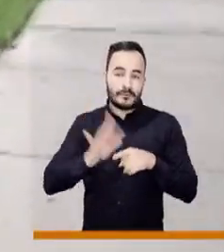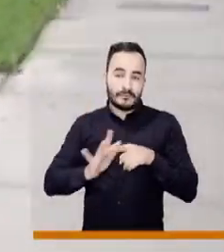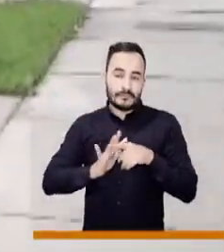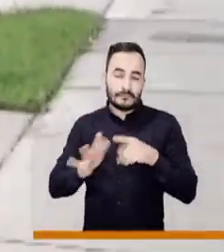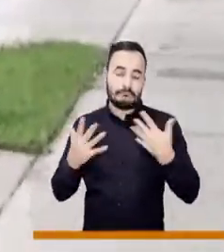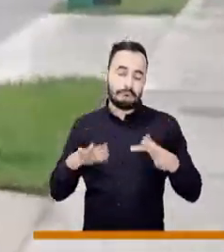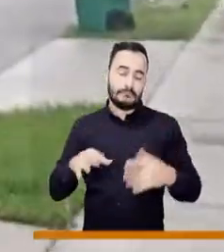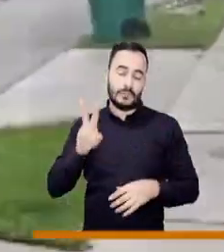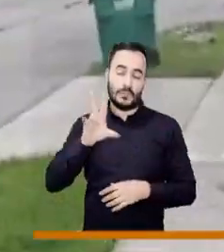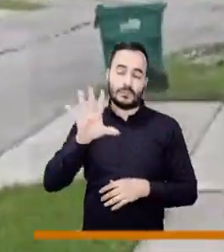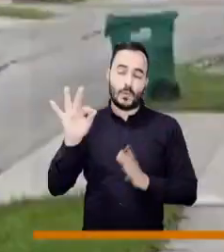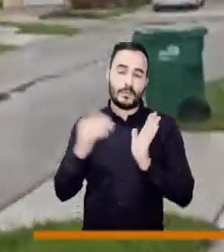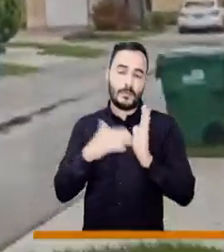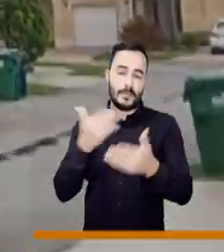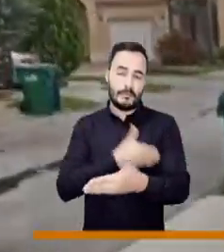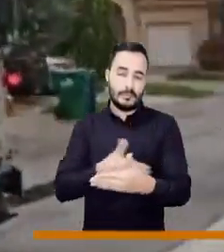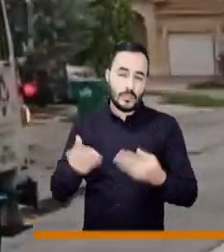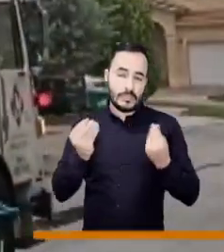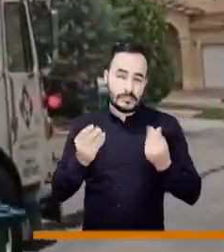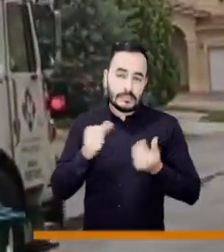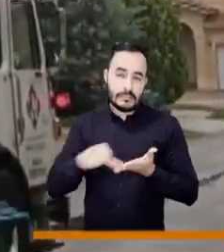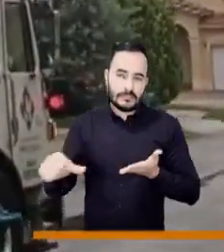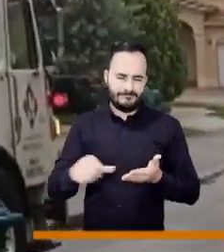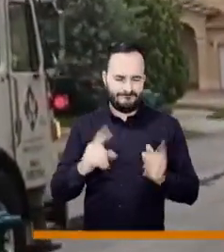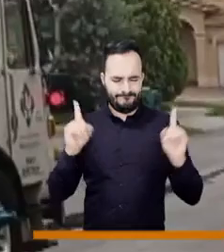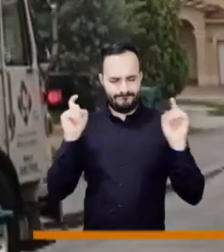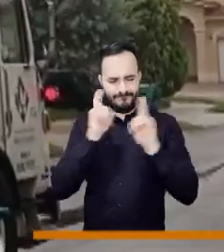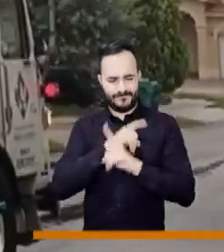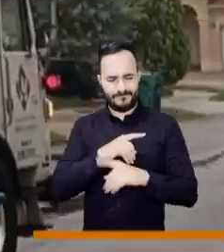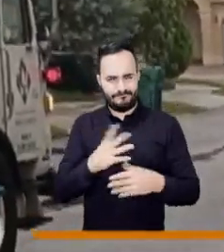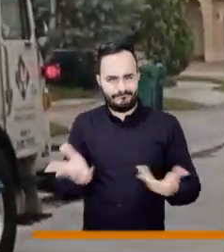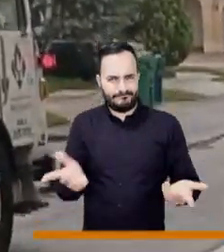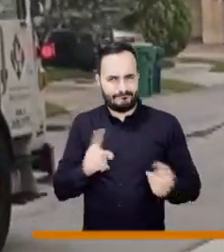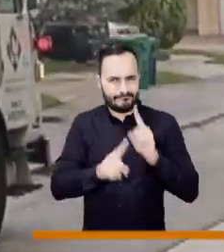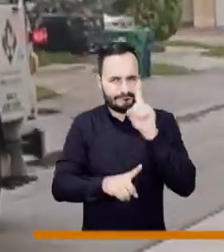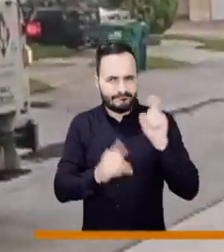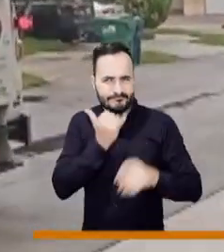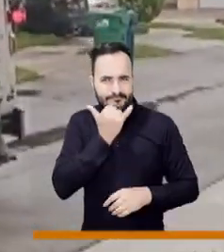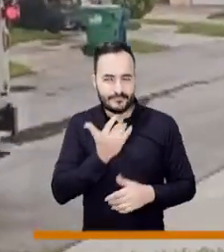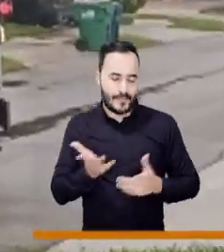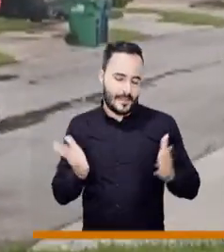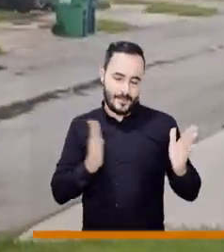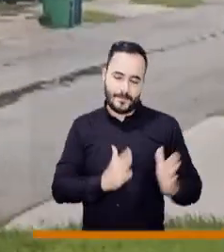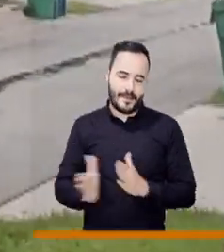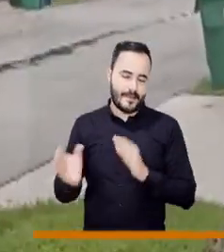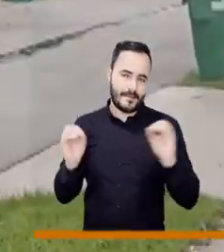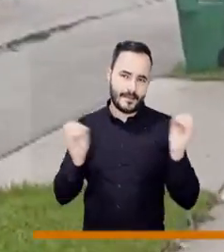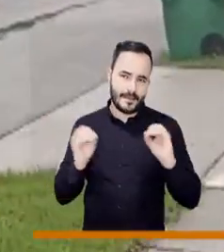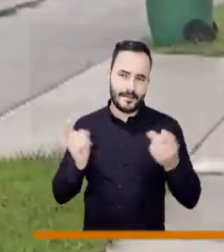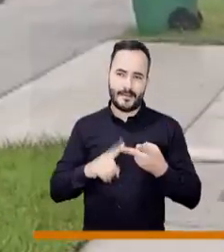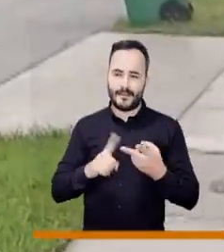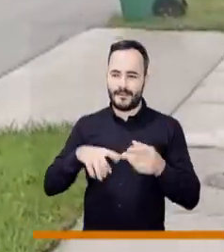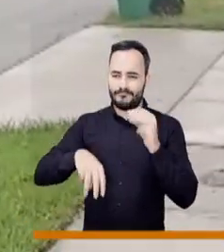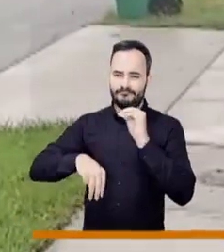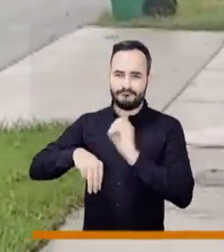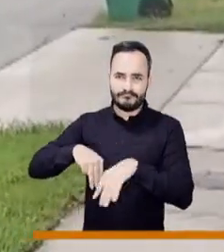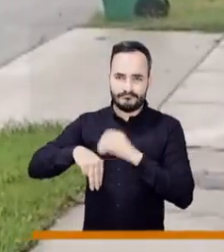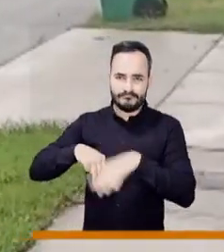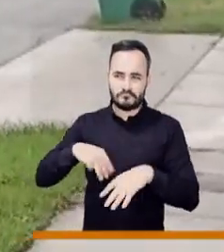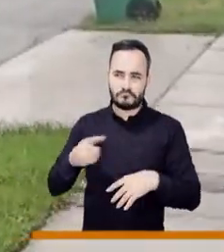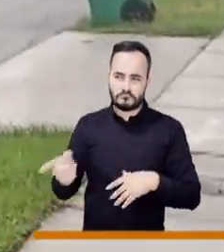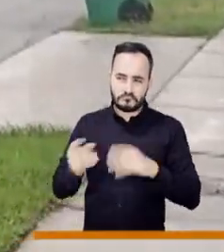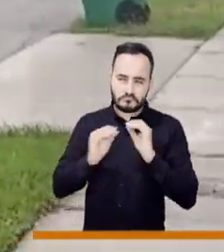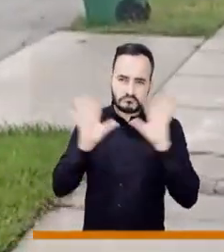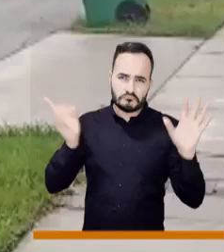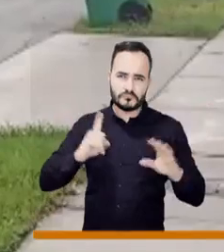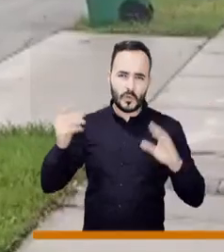de 250 mil millones de pesos. Uno me pregunta, ¿qué pasó? Pues, ¿qué pasó? Que no hay planeación en varias, que no hay transparencia, que hay